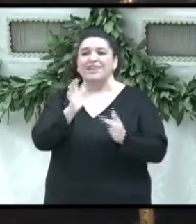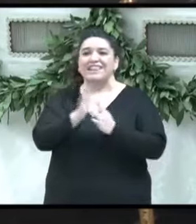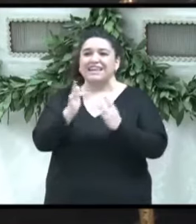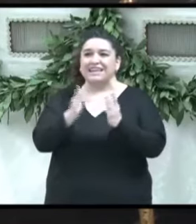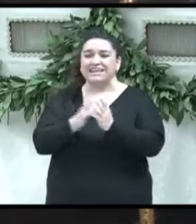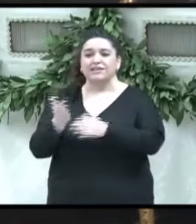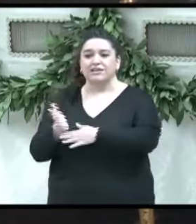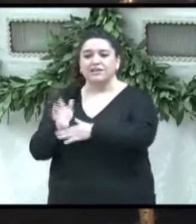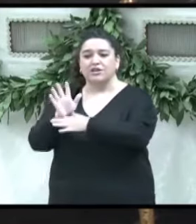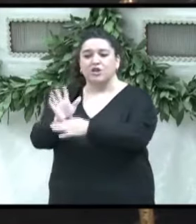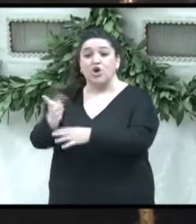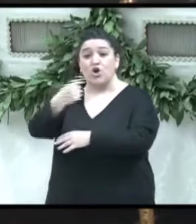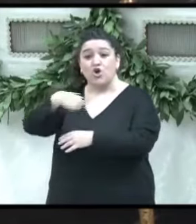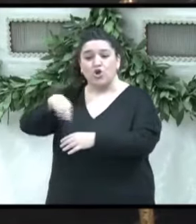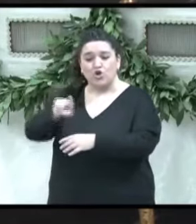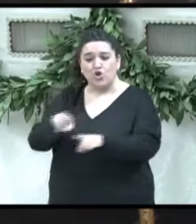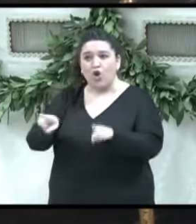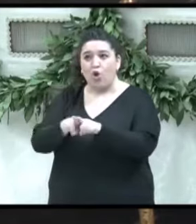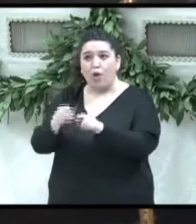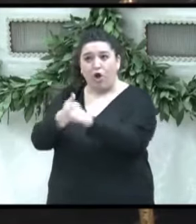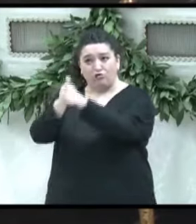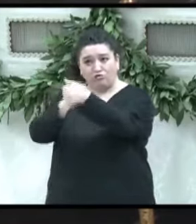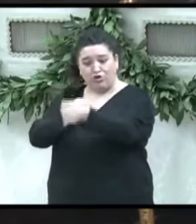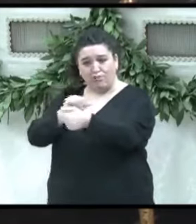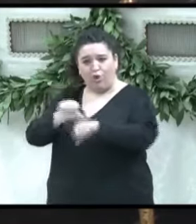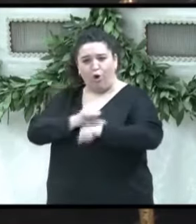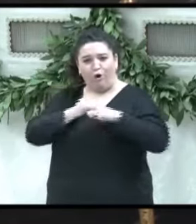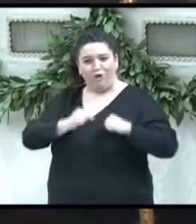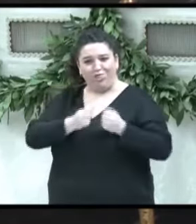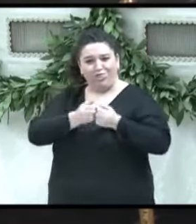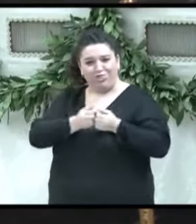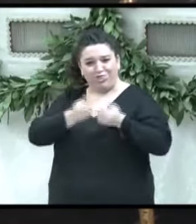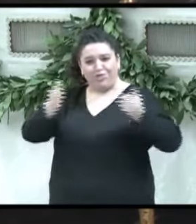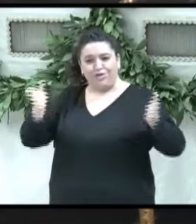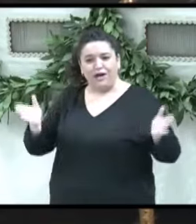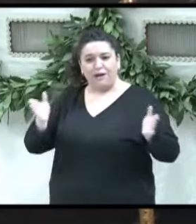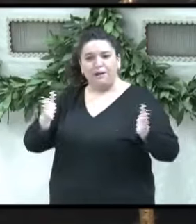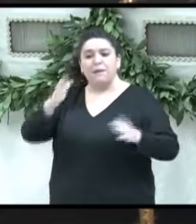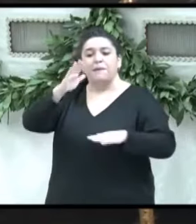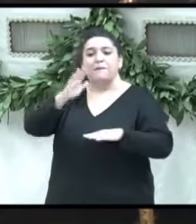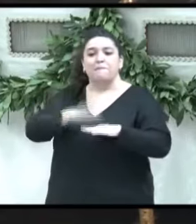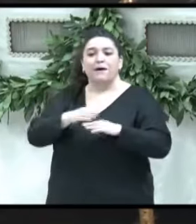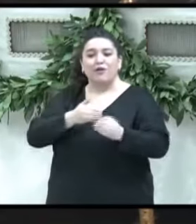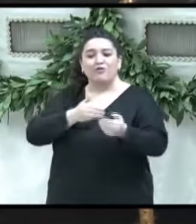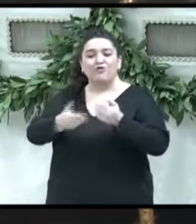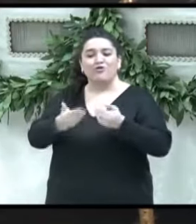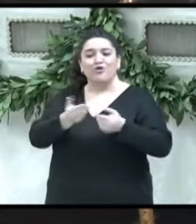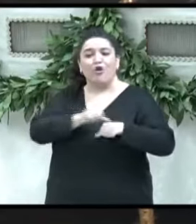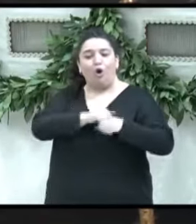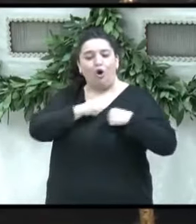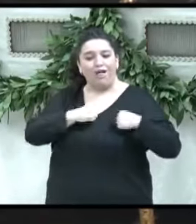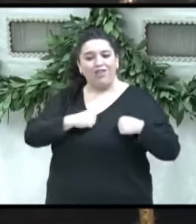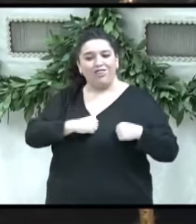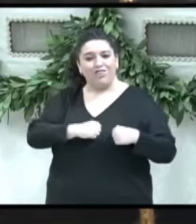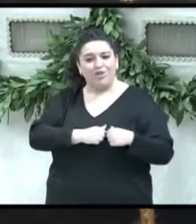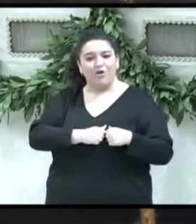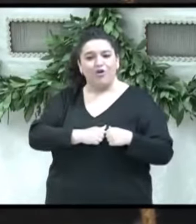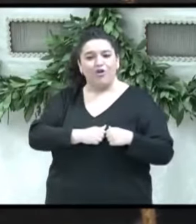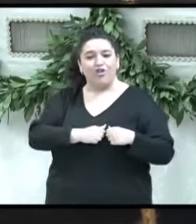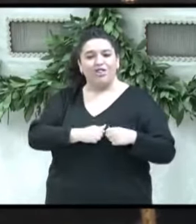habramos como ha abierto él su corazón para tener en nuestro corazón un lugar